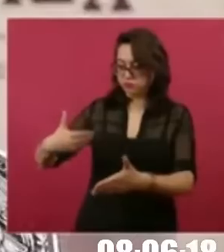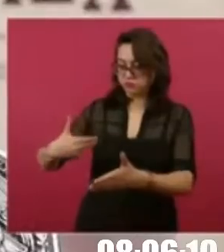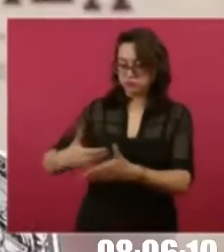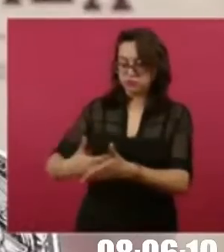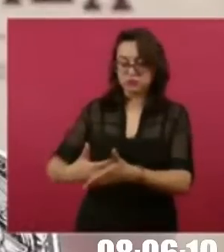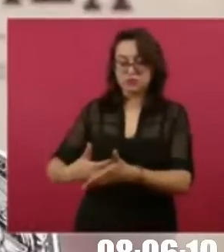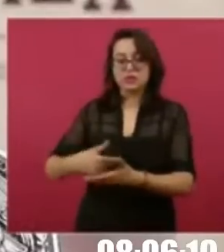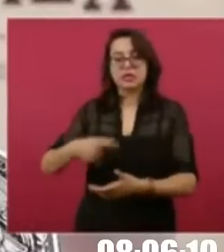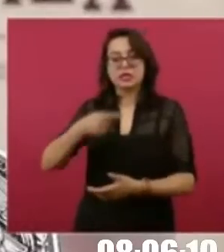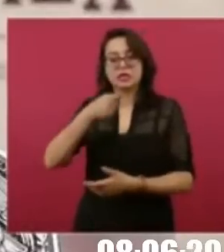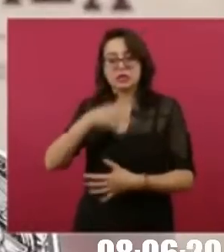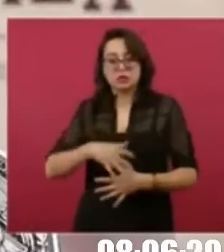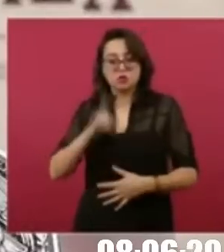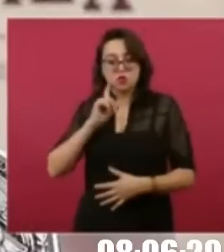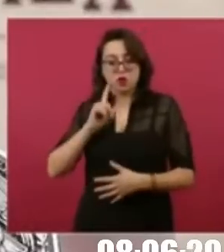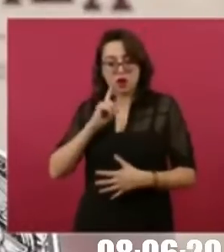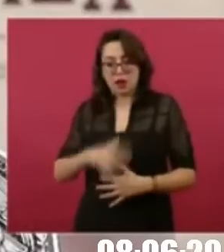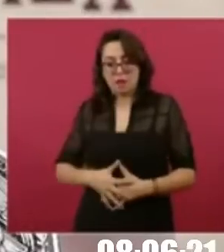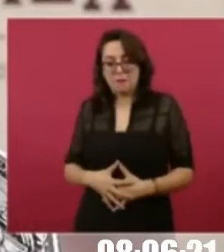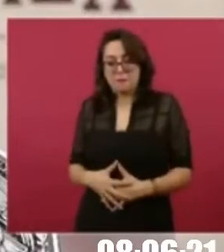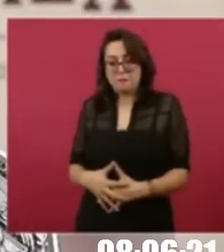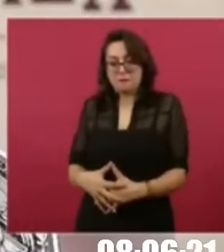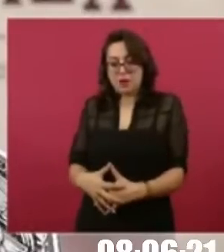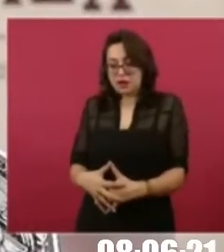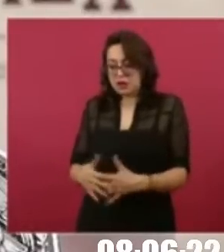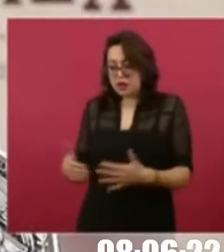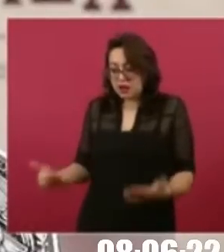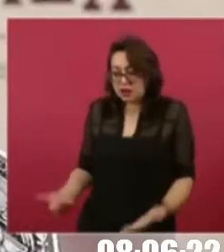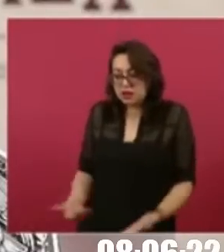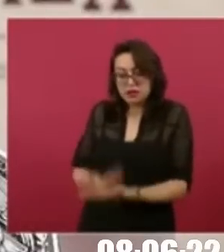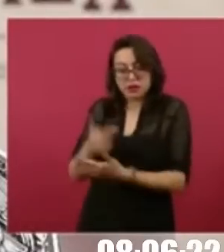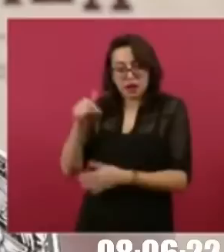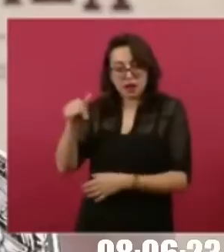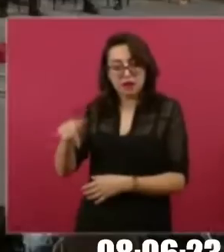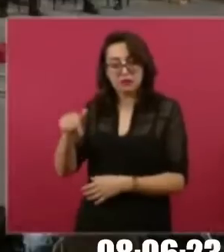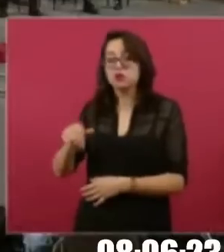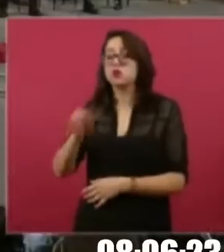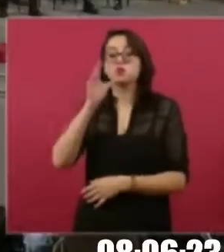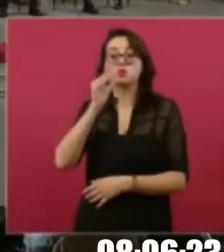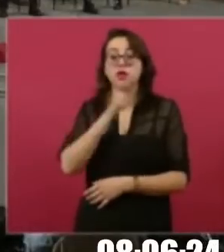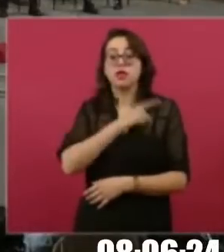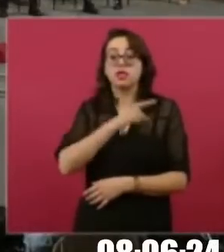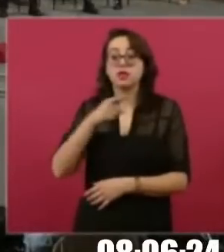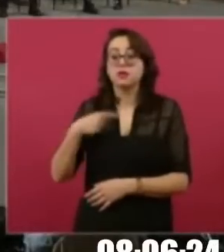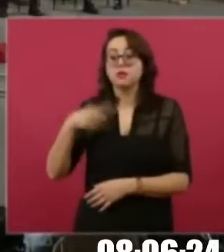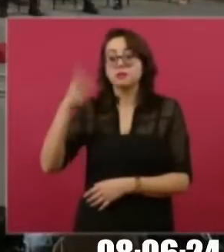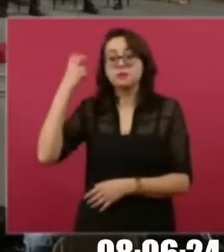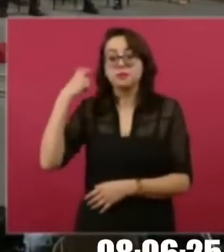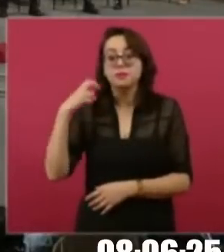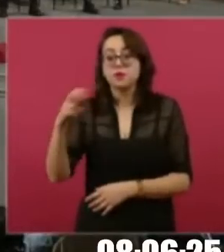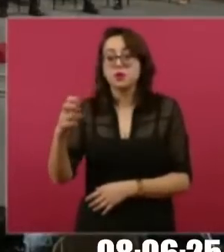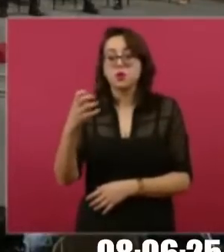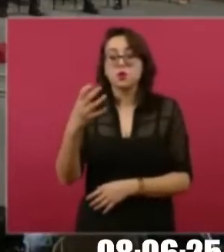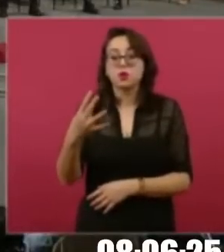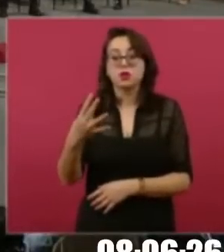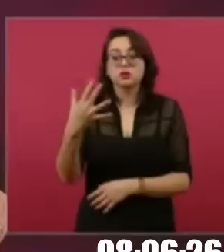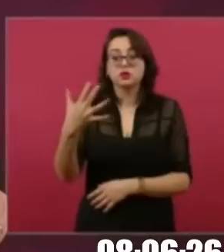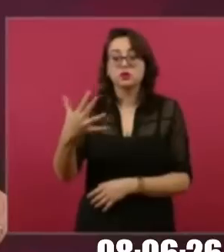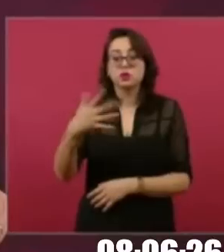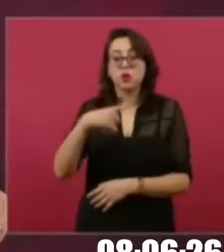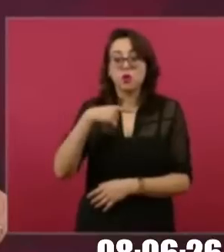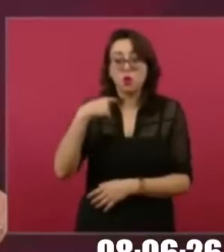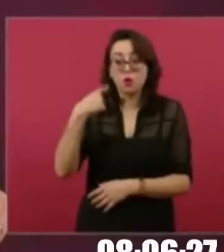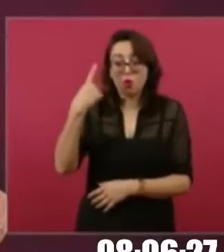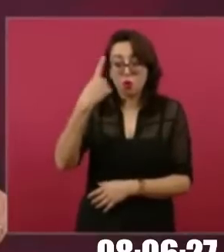Constitución o hasta la paz que está a cuatro cuatro cinco horas de viaje para que